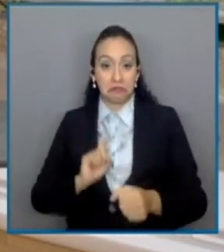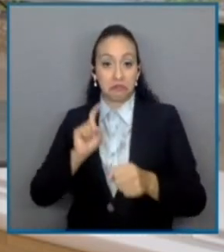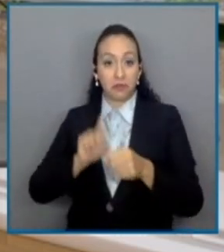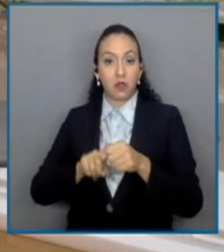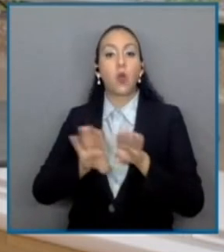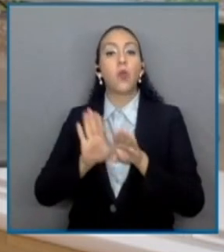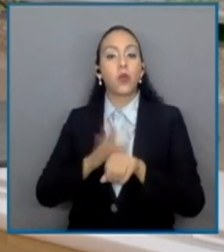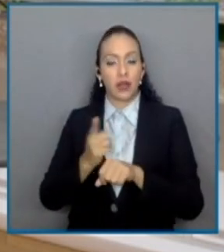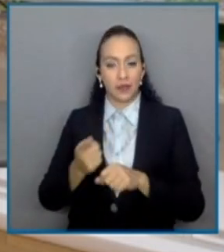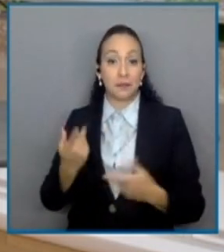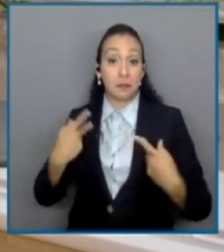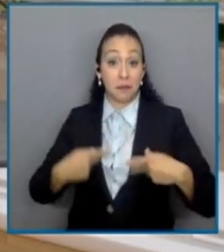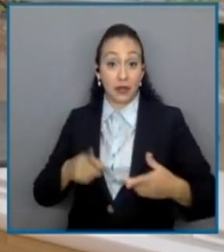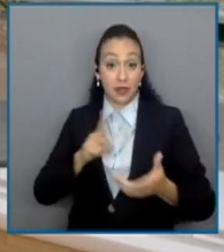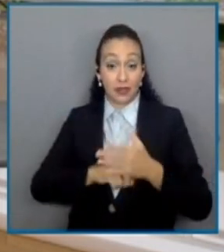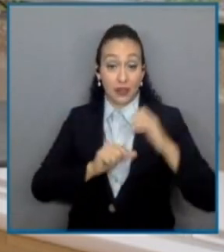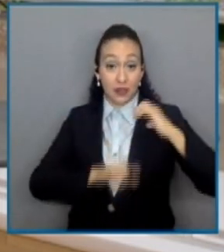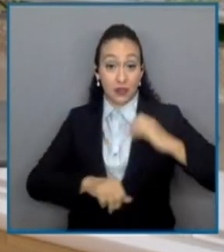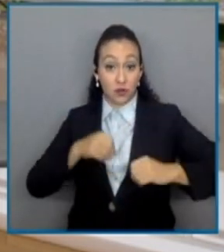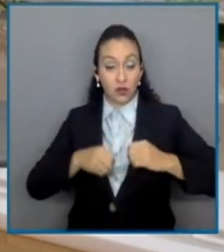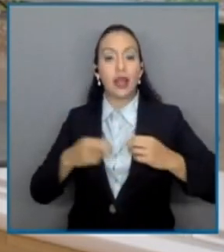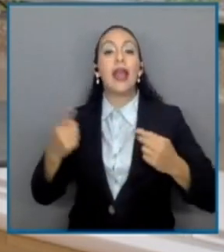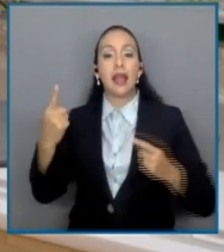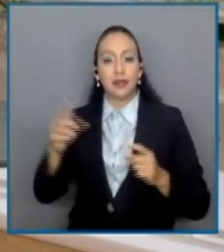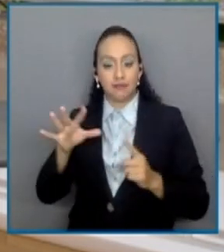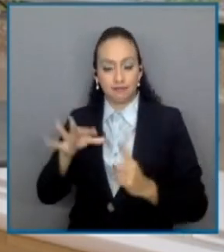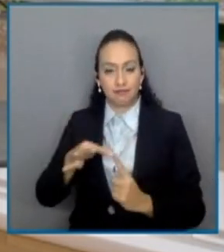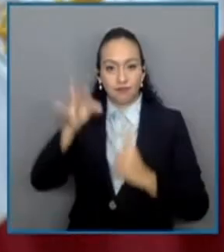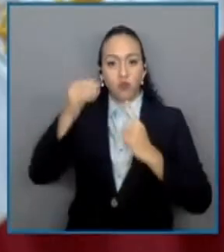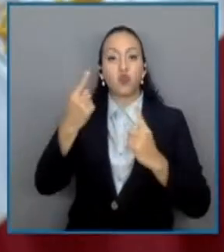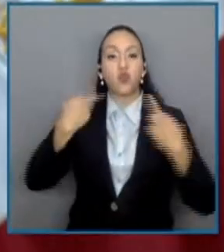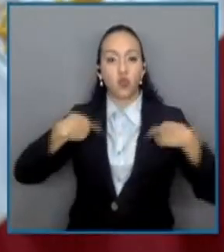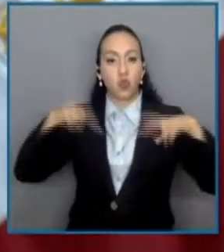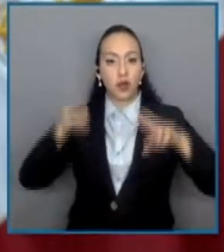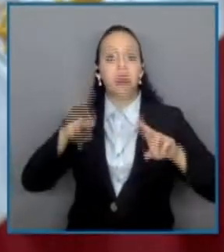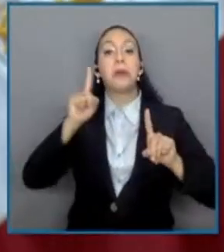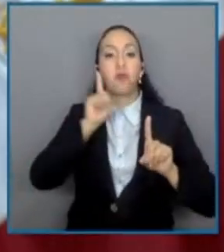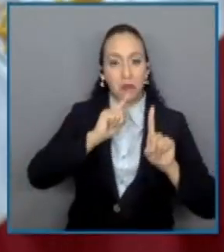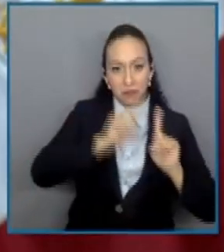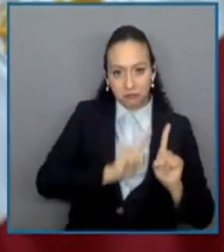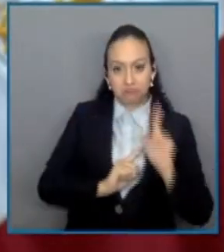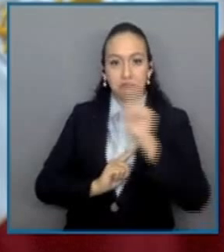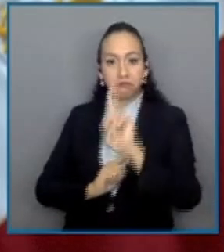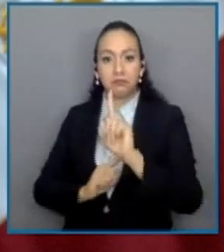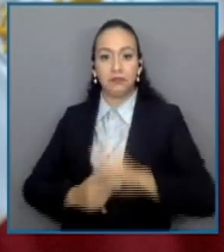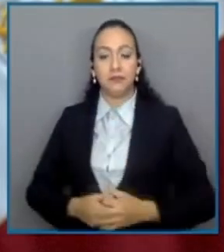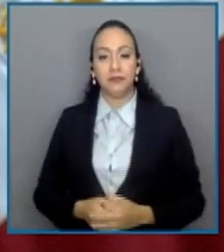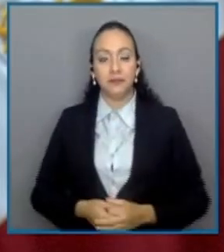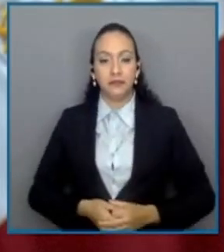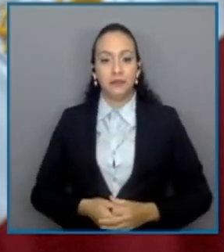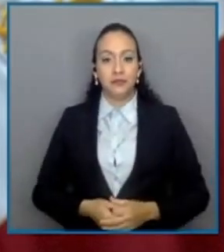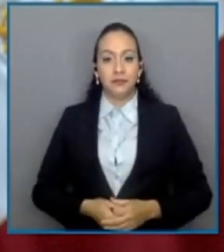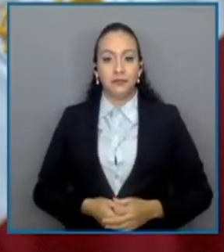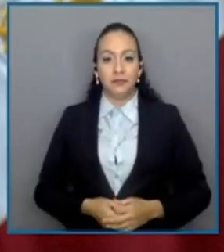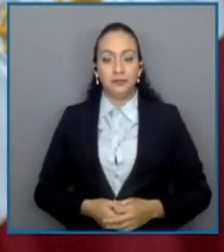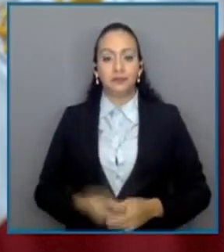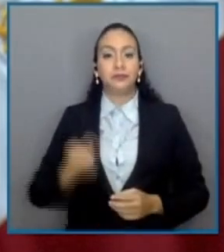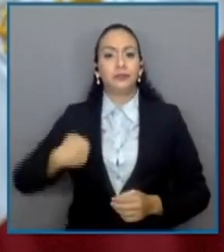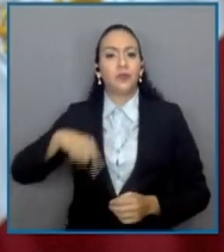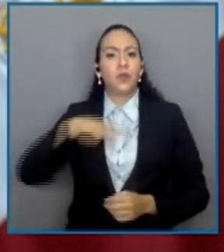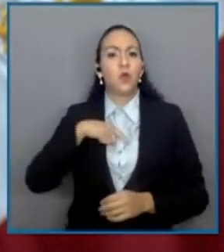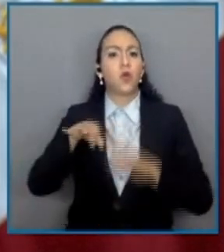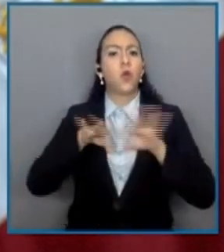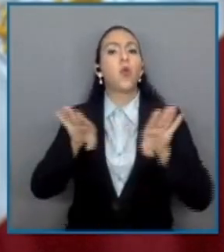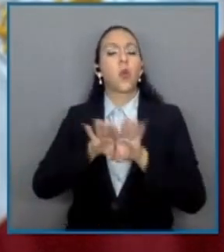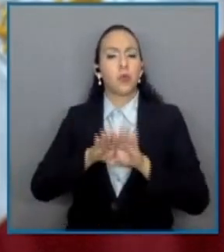Federal que se manifestaron en el exterior del Congreso local. Nosotros somos independientes y vamos